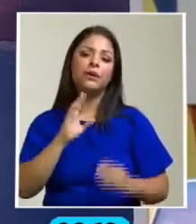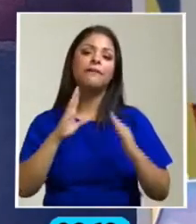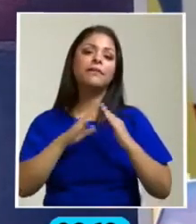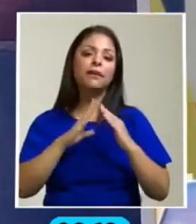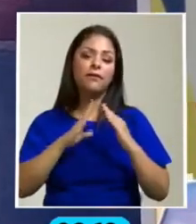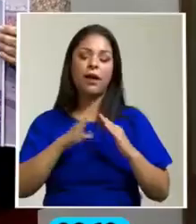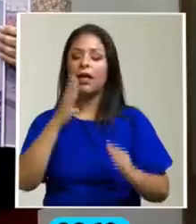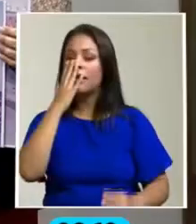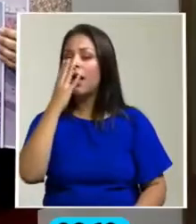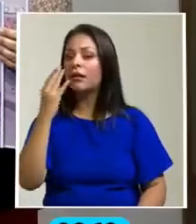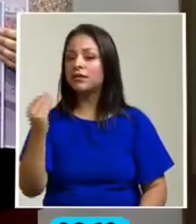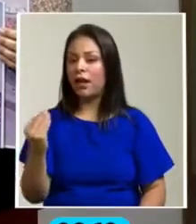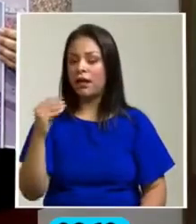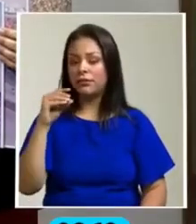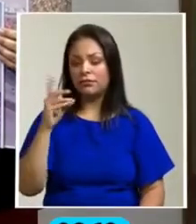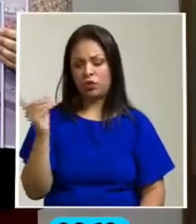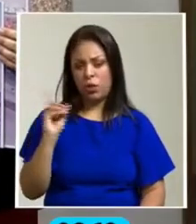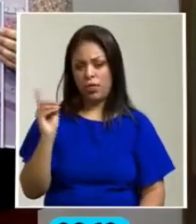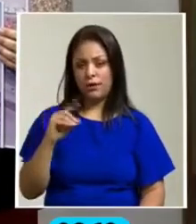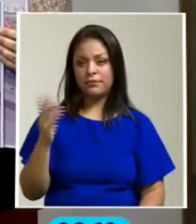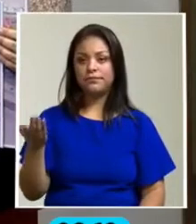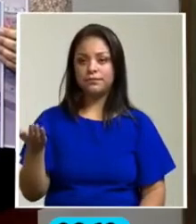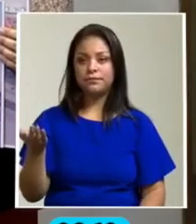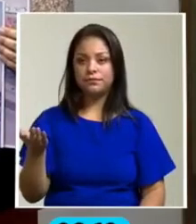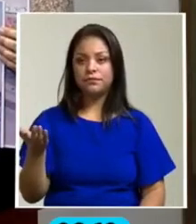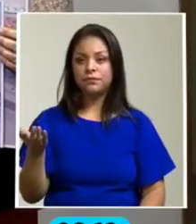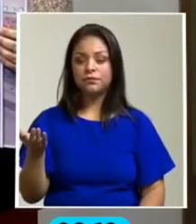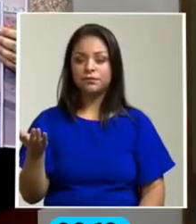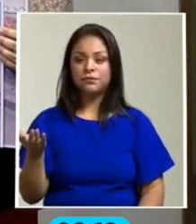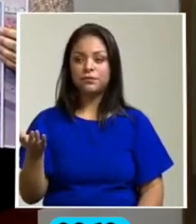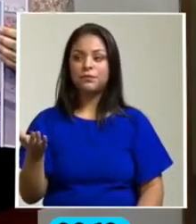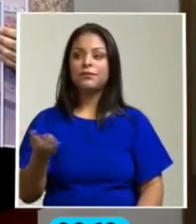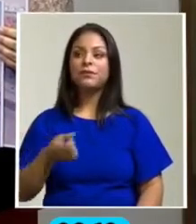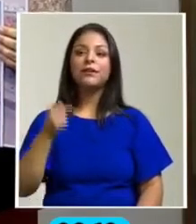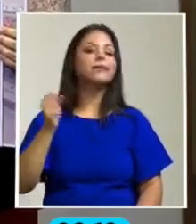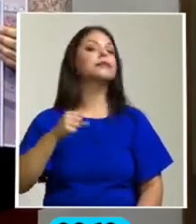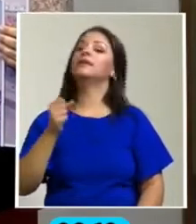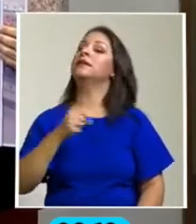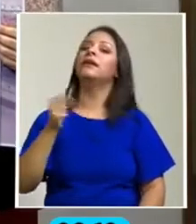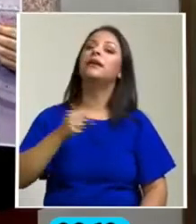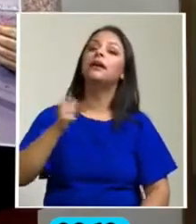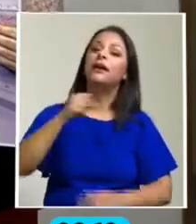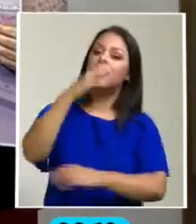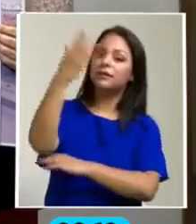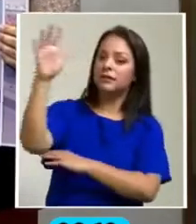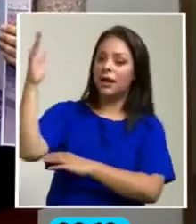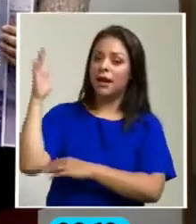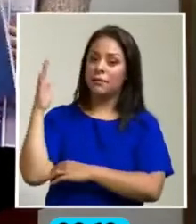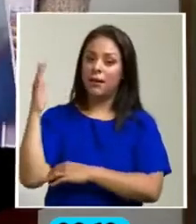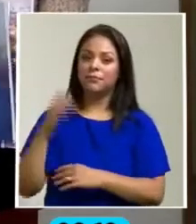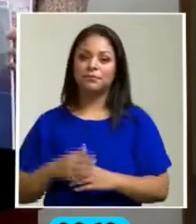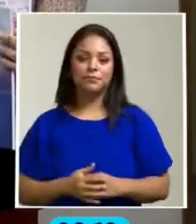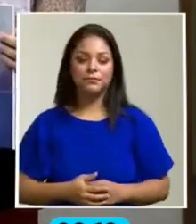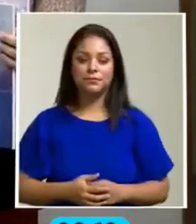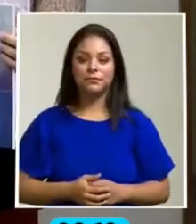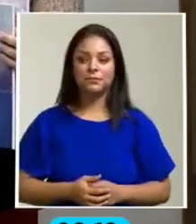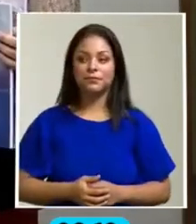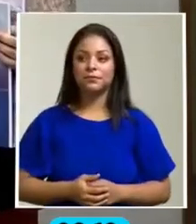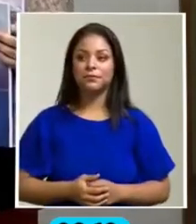Danta? Por supuesto, en la selva. Muy bien. Uh-huh.